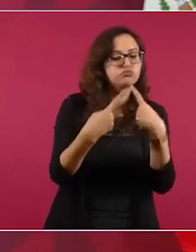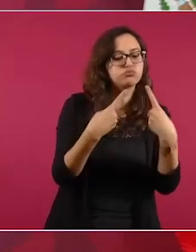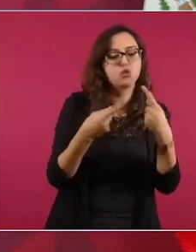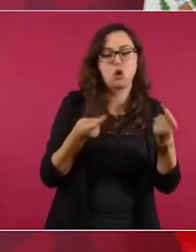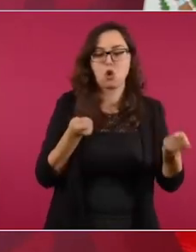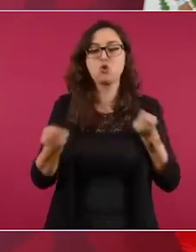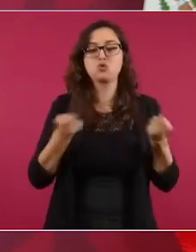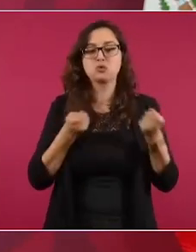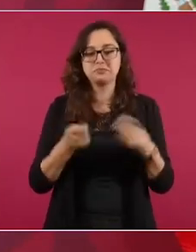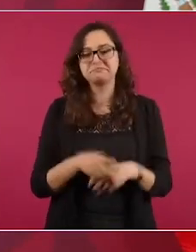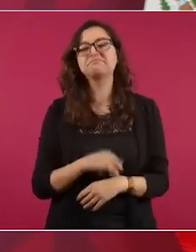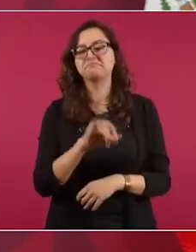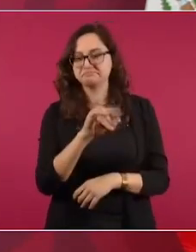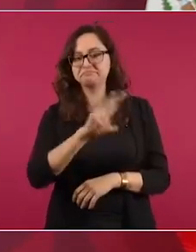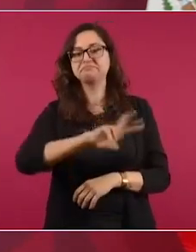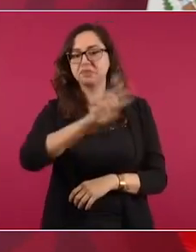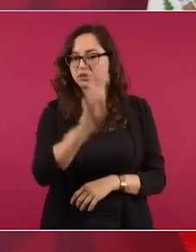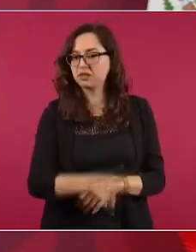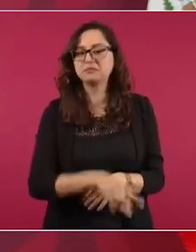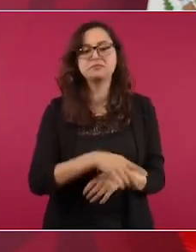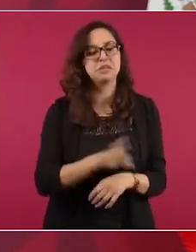Todas las mesas de análisis,